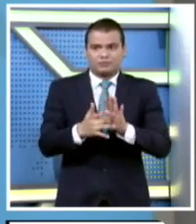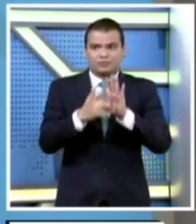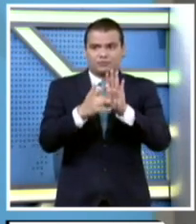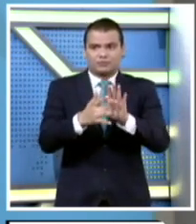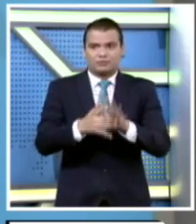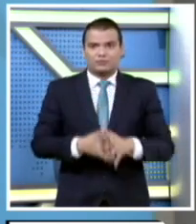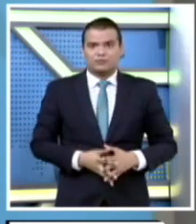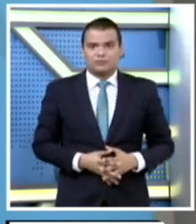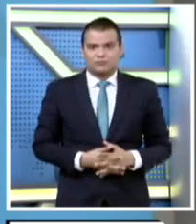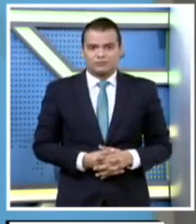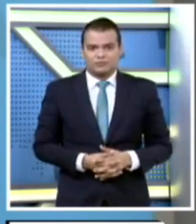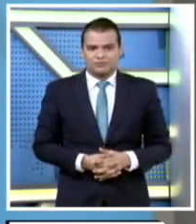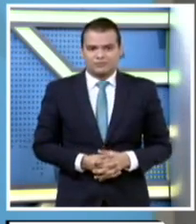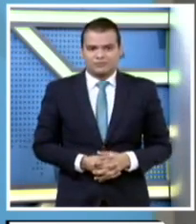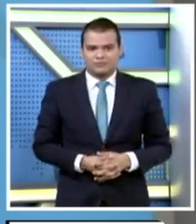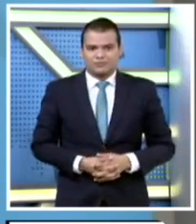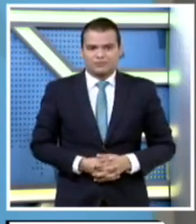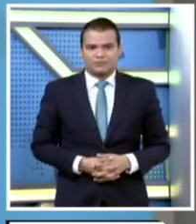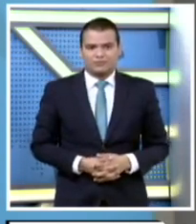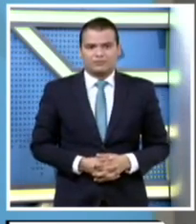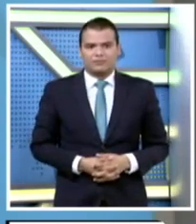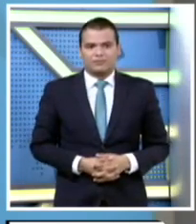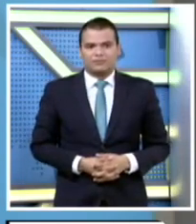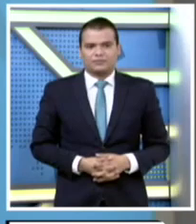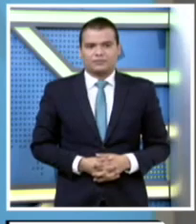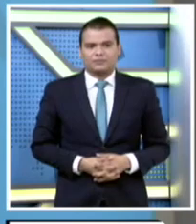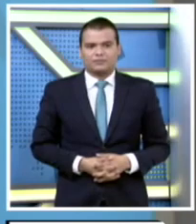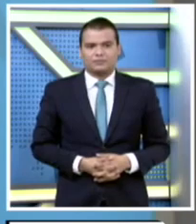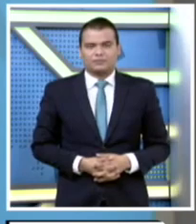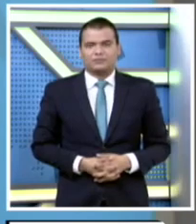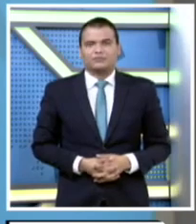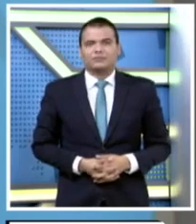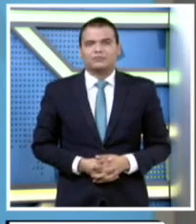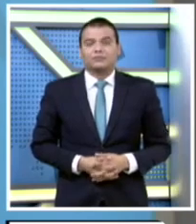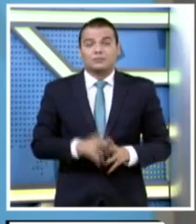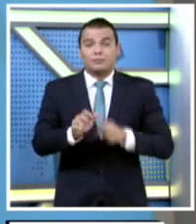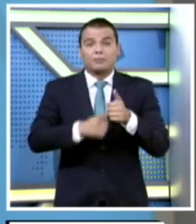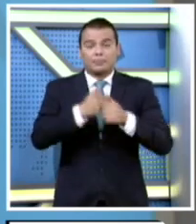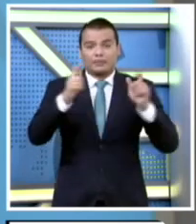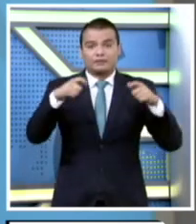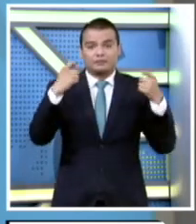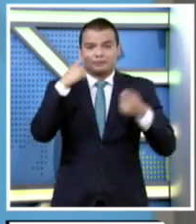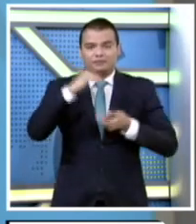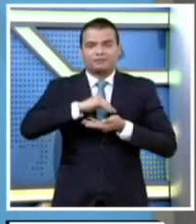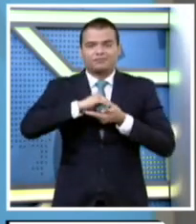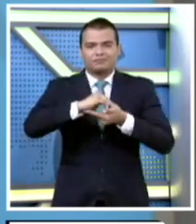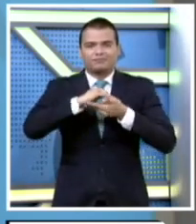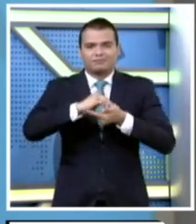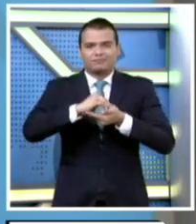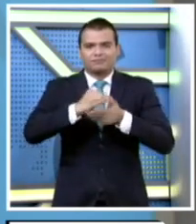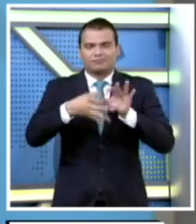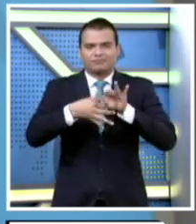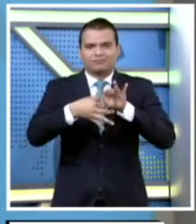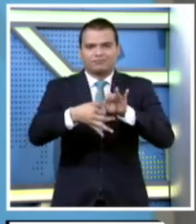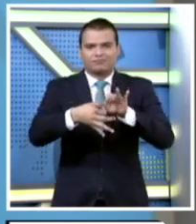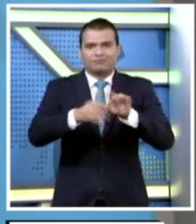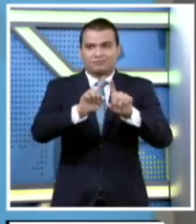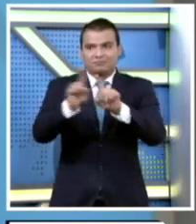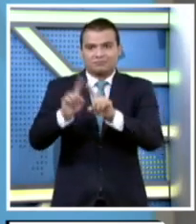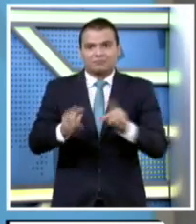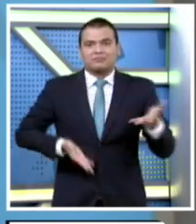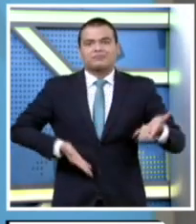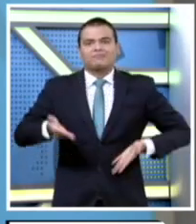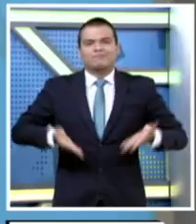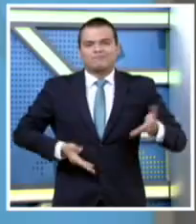información. Y los servicios en Efecti nunca paran. Encuéntranos en puntos Efecti activos en la red Servientrega y en